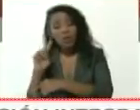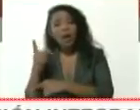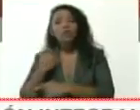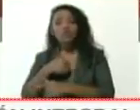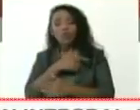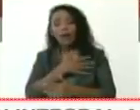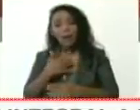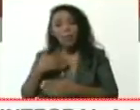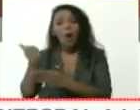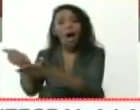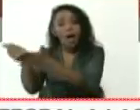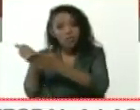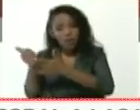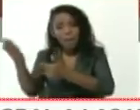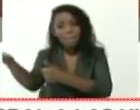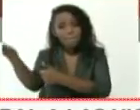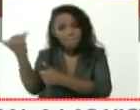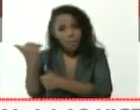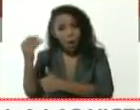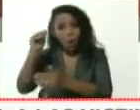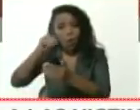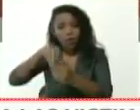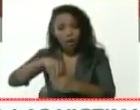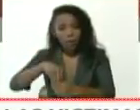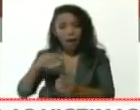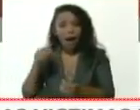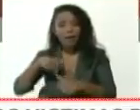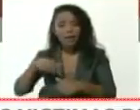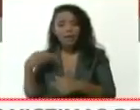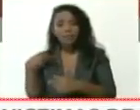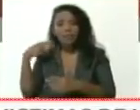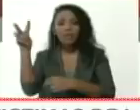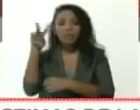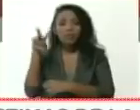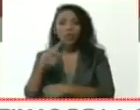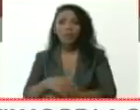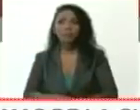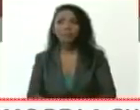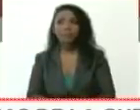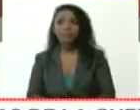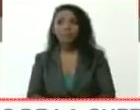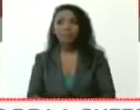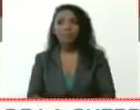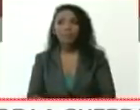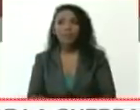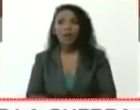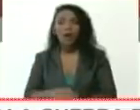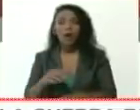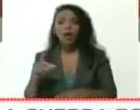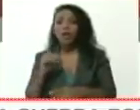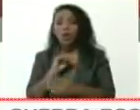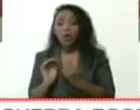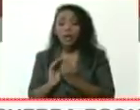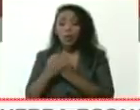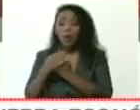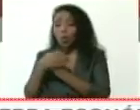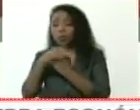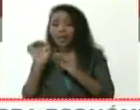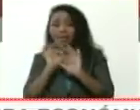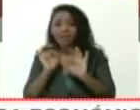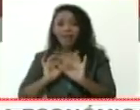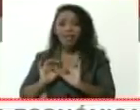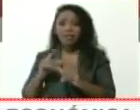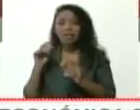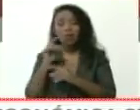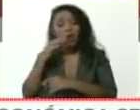hay retorno a Venezuela. Porque eso lo esconden los medios de comunicación, lo esconde ACNUR, lo esconde la OIM, lo esconden, pero hay regreso, no